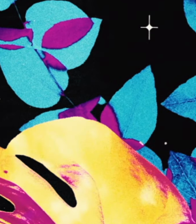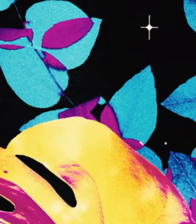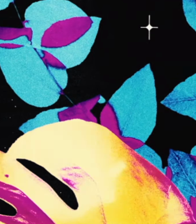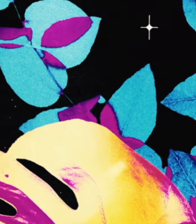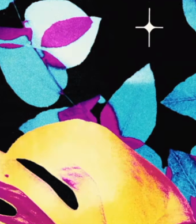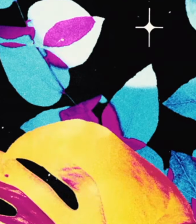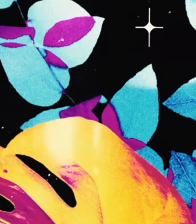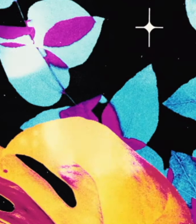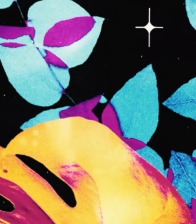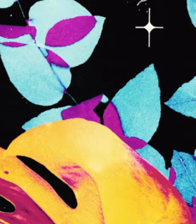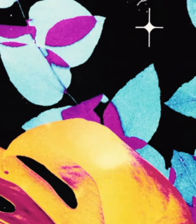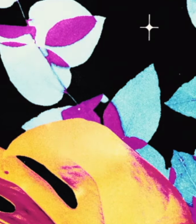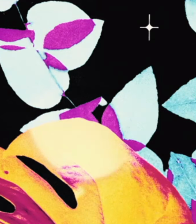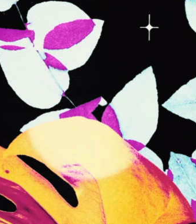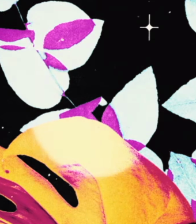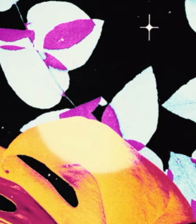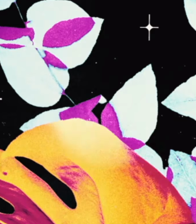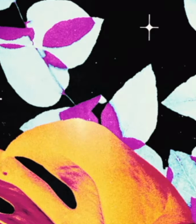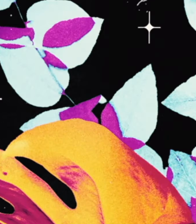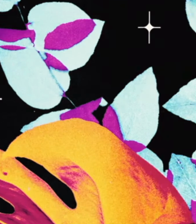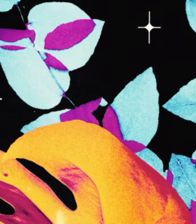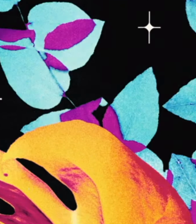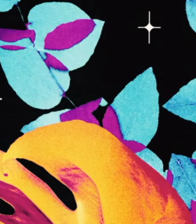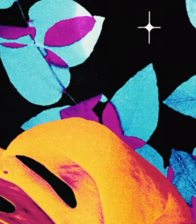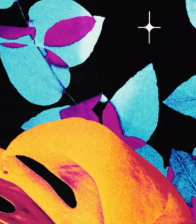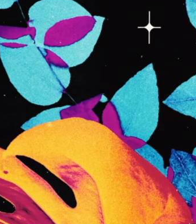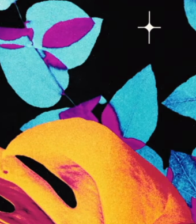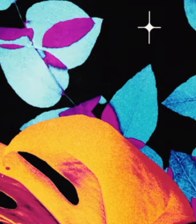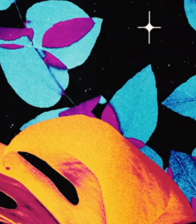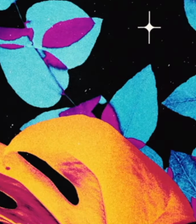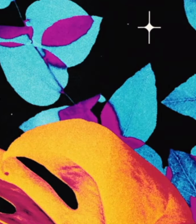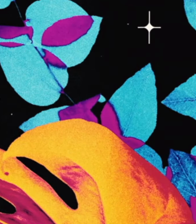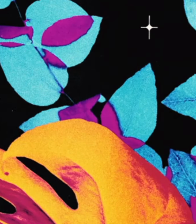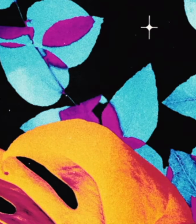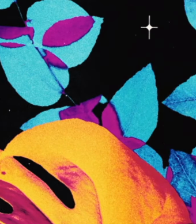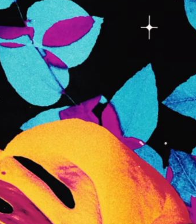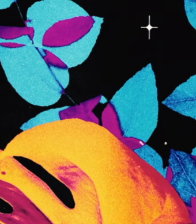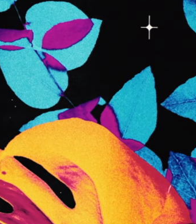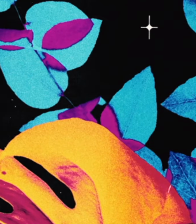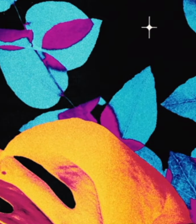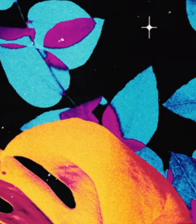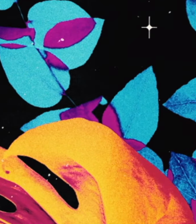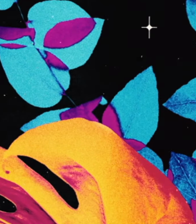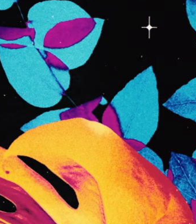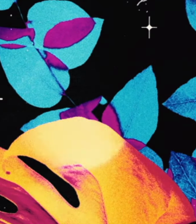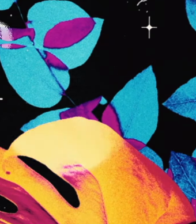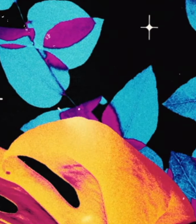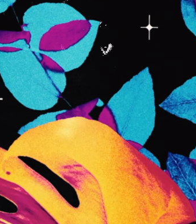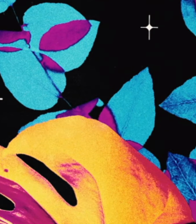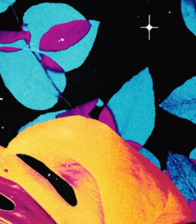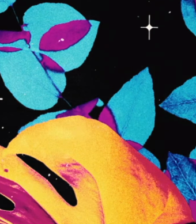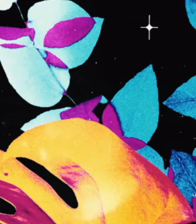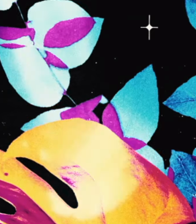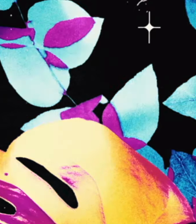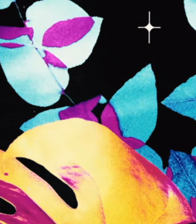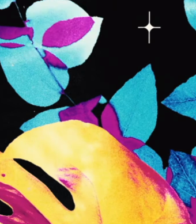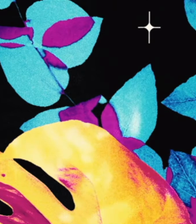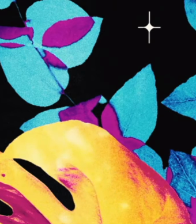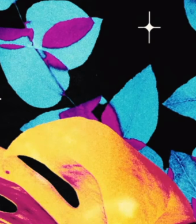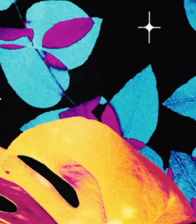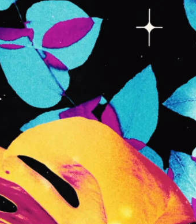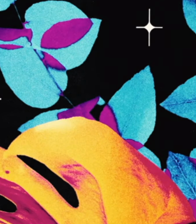oscuridad mira aquel que dice yo soy la luz del mundo a quien recurrir cuando pierdes las